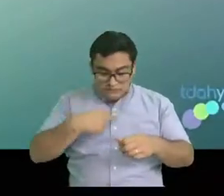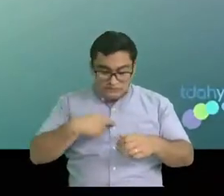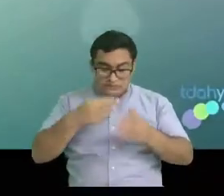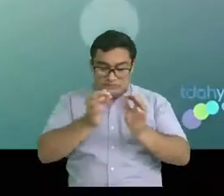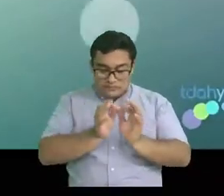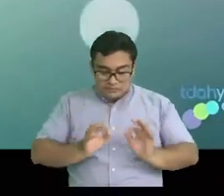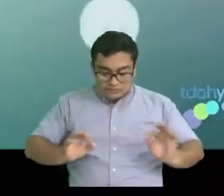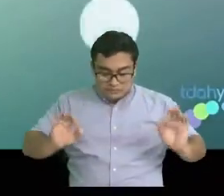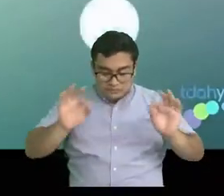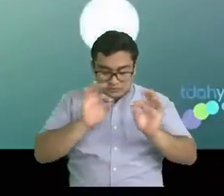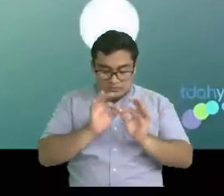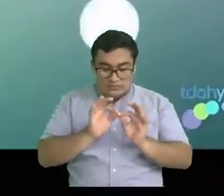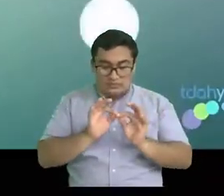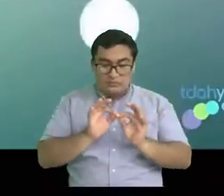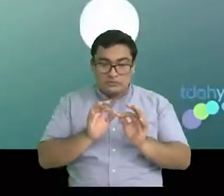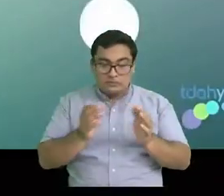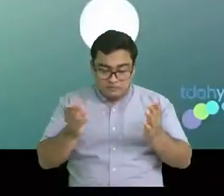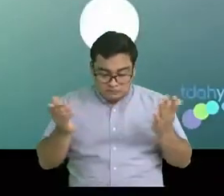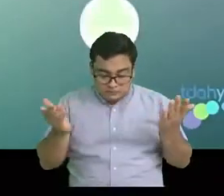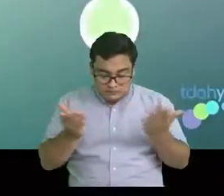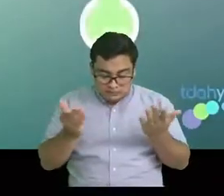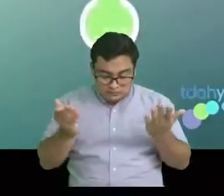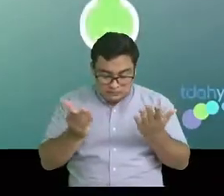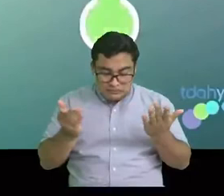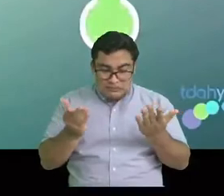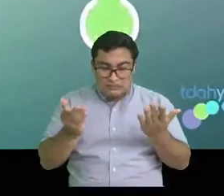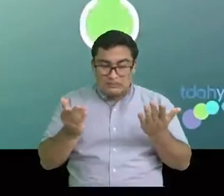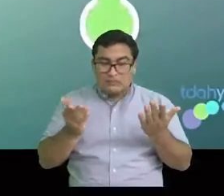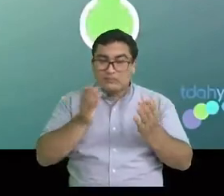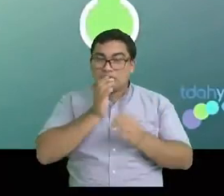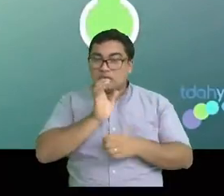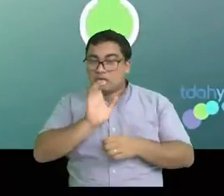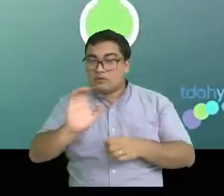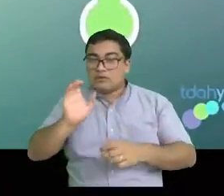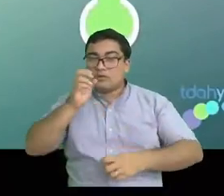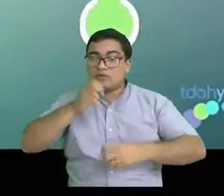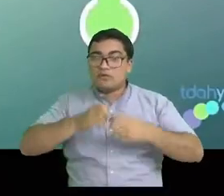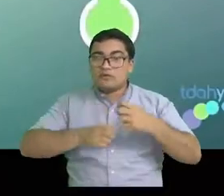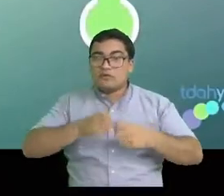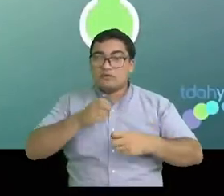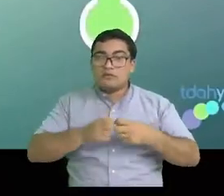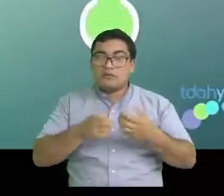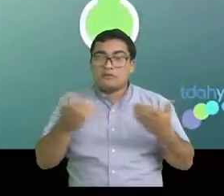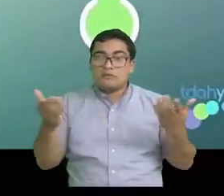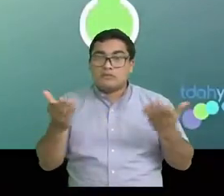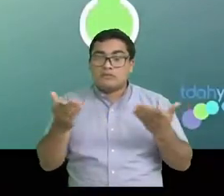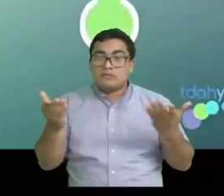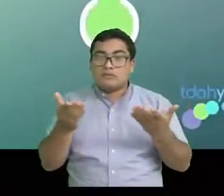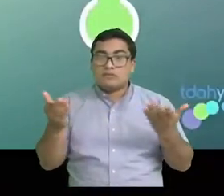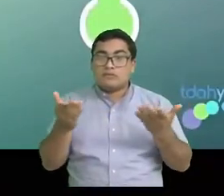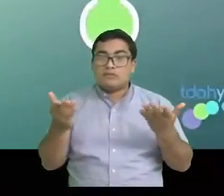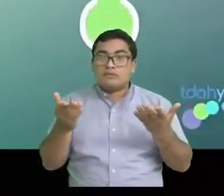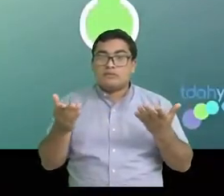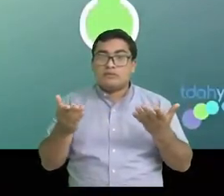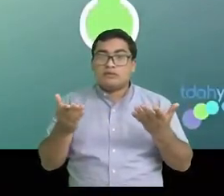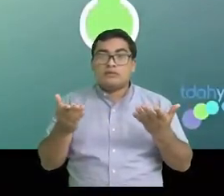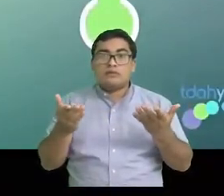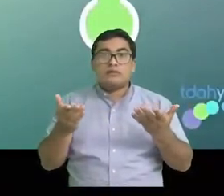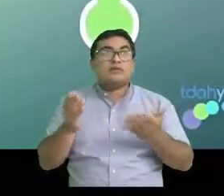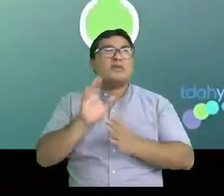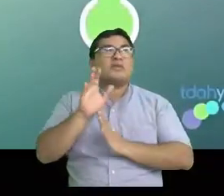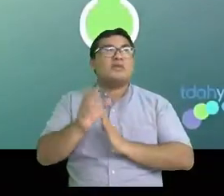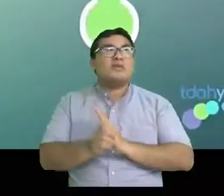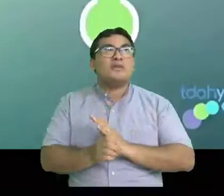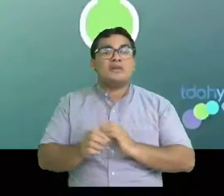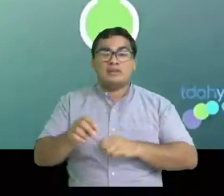responsabilidad de controlar qué es lo que los niños tienen al alcance en los dispositivos electrónicos, de controlar cuántas horas